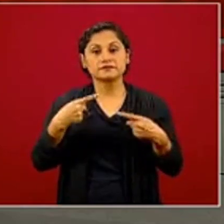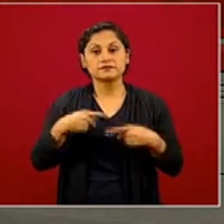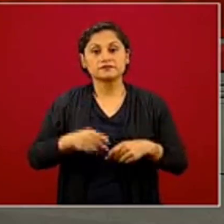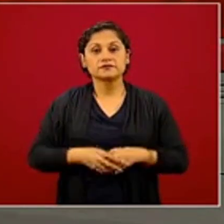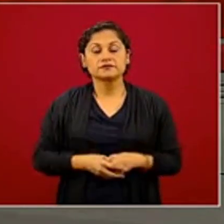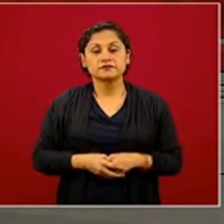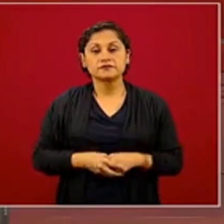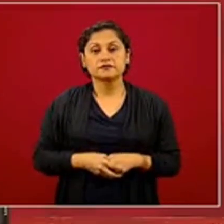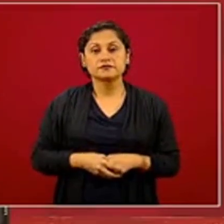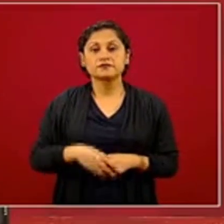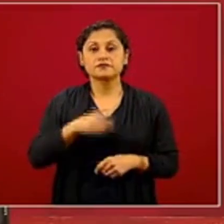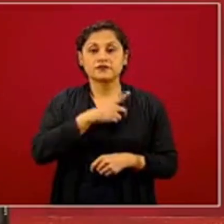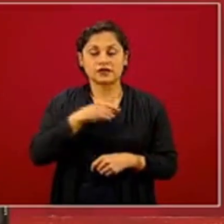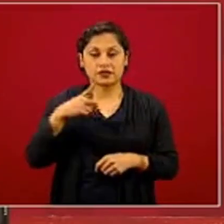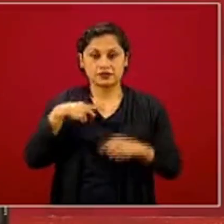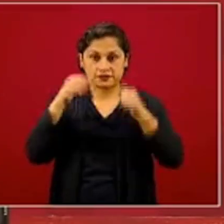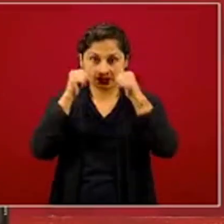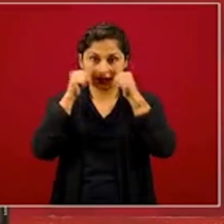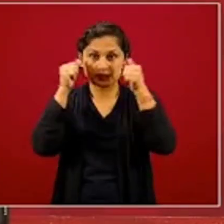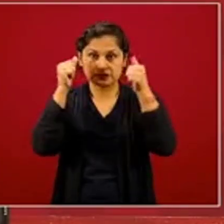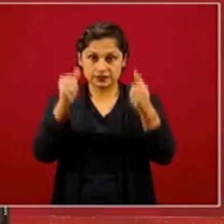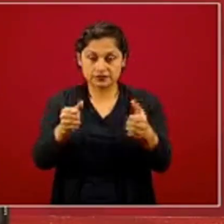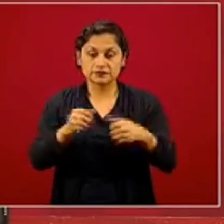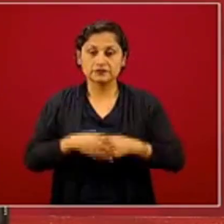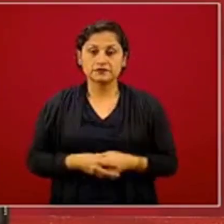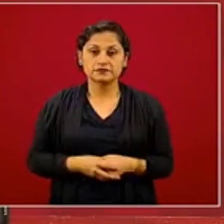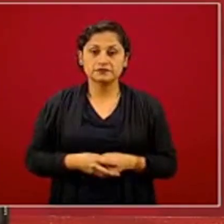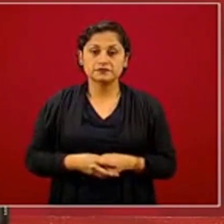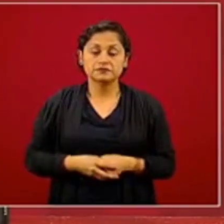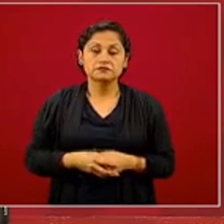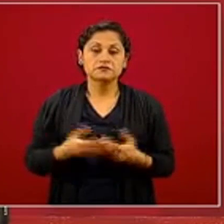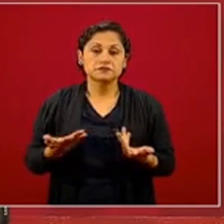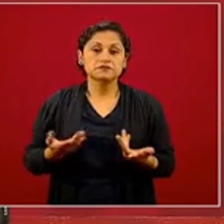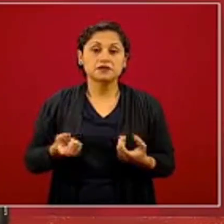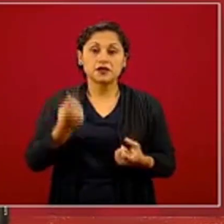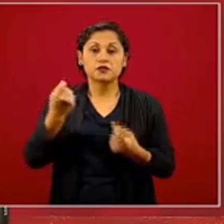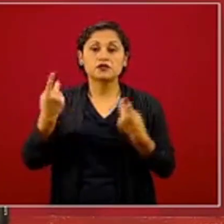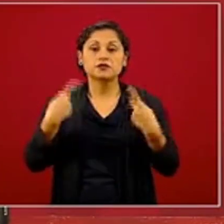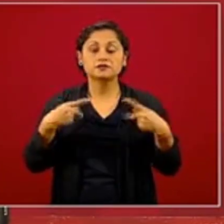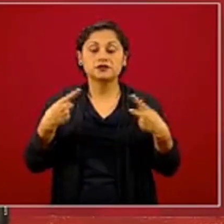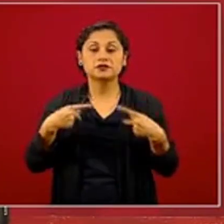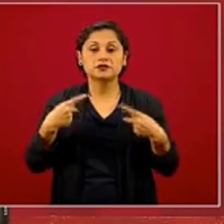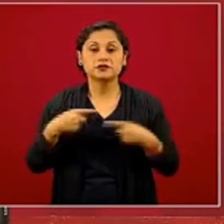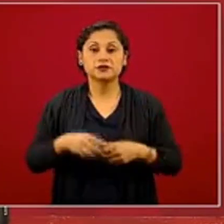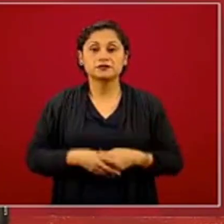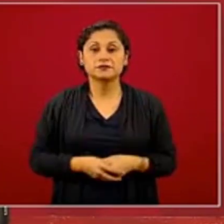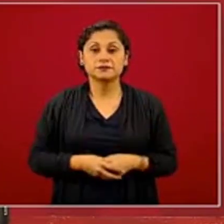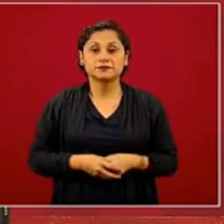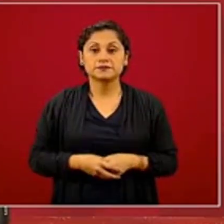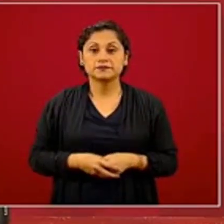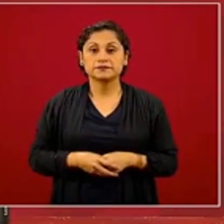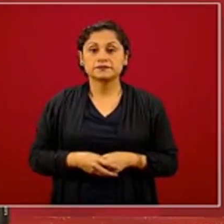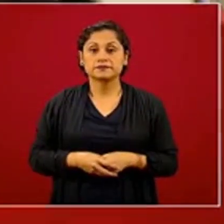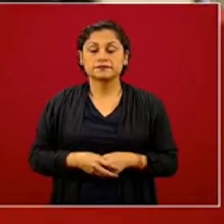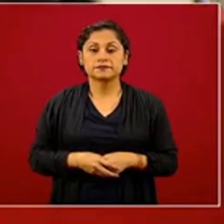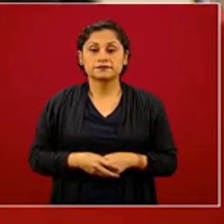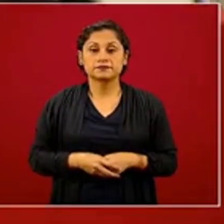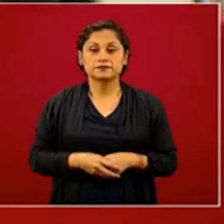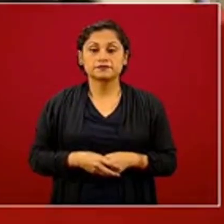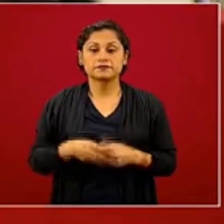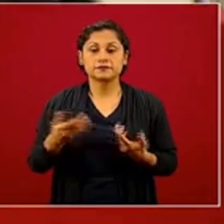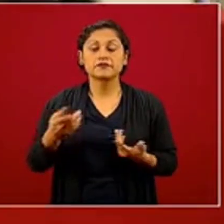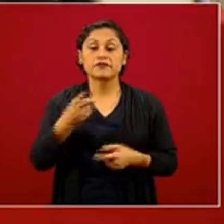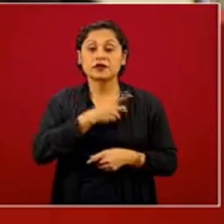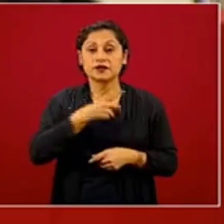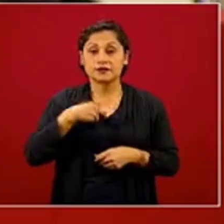que expresan una insatisfacción con una situación de la realidad en la que hay una responsabilidad del gobierno contribuir a